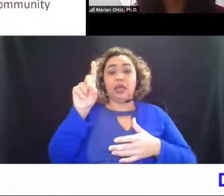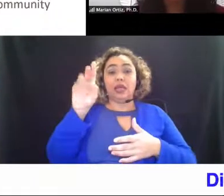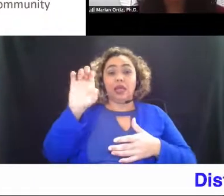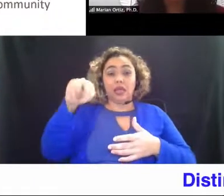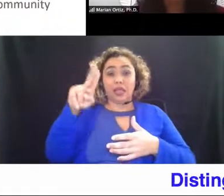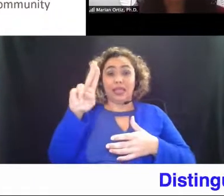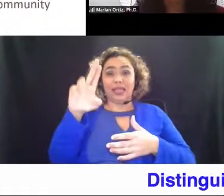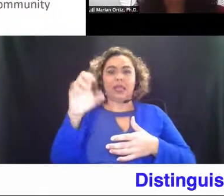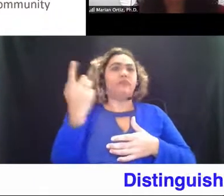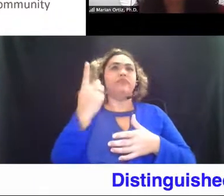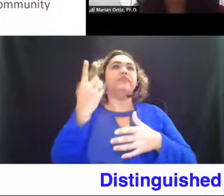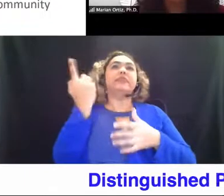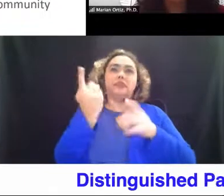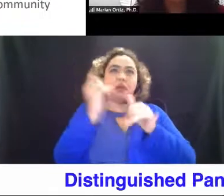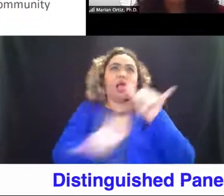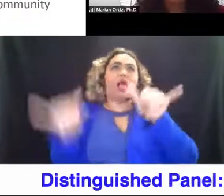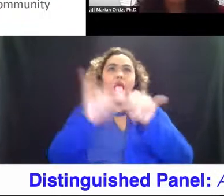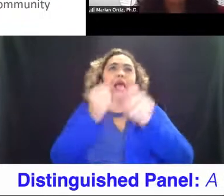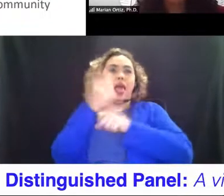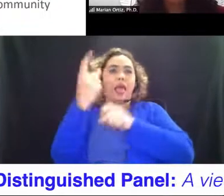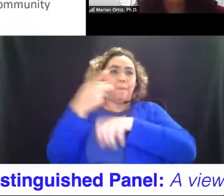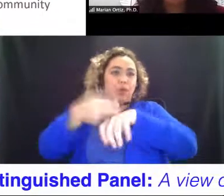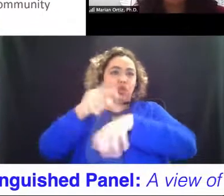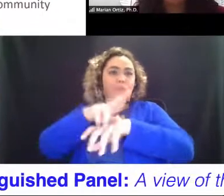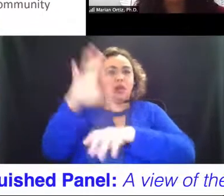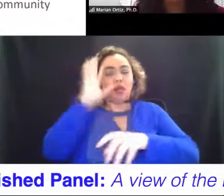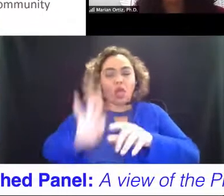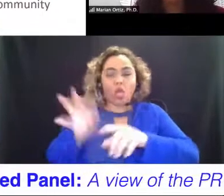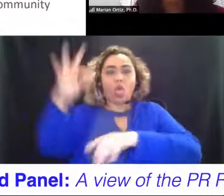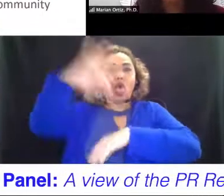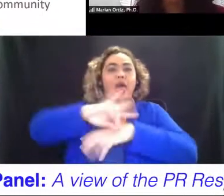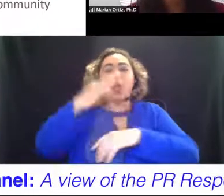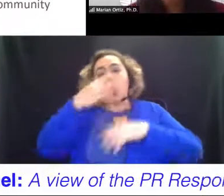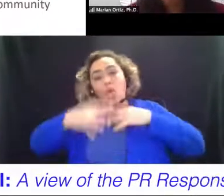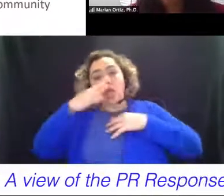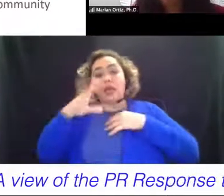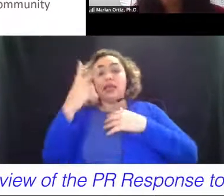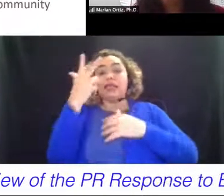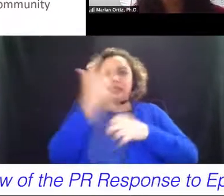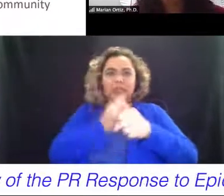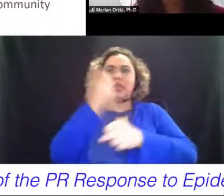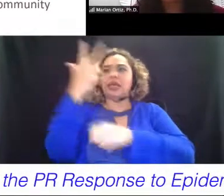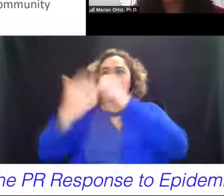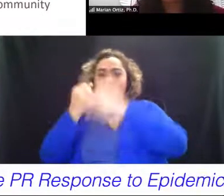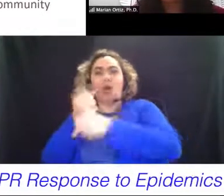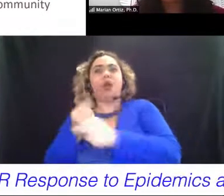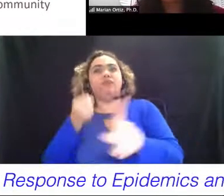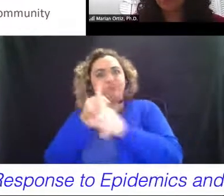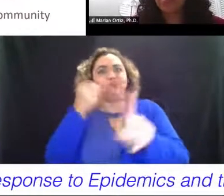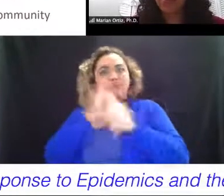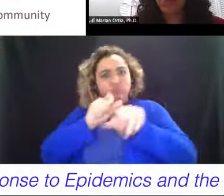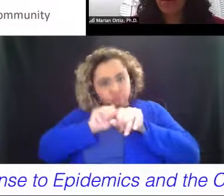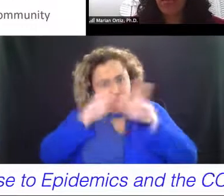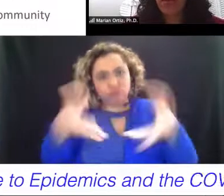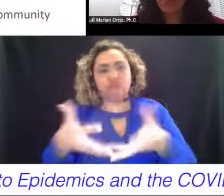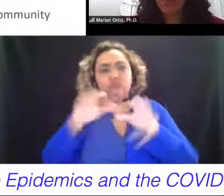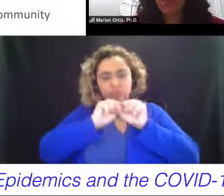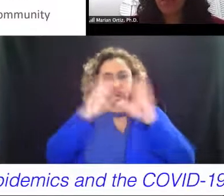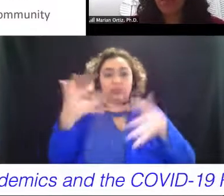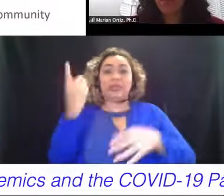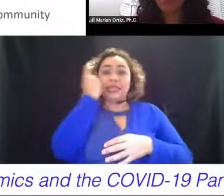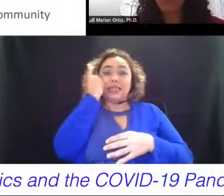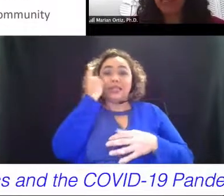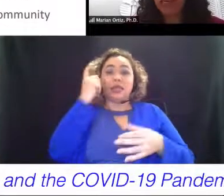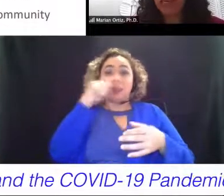Puerto Rico. Tenemos epidemias cada 3 a 5 años, ¿verdad? Menos reciente, la última que tuvimos fue